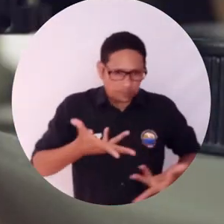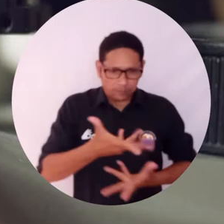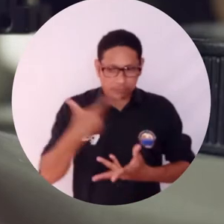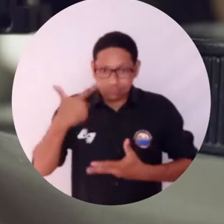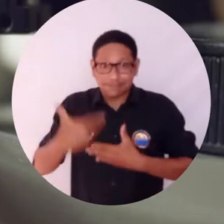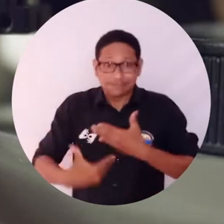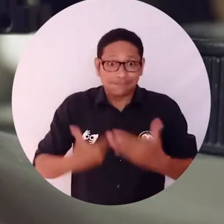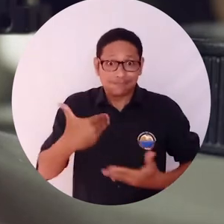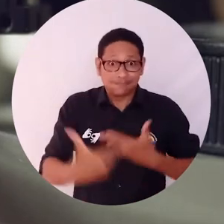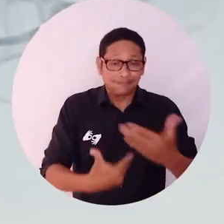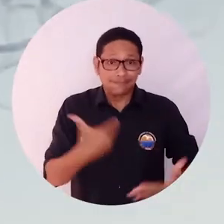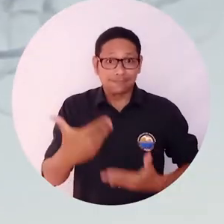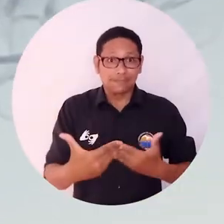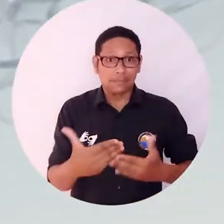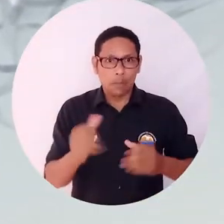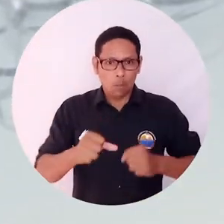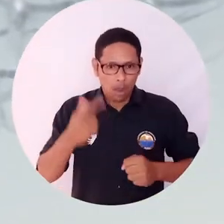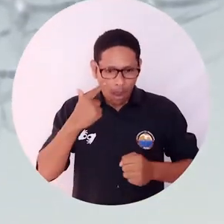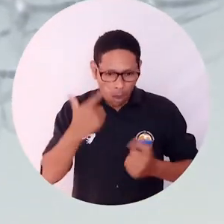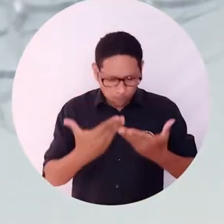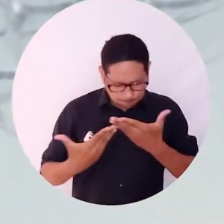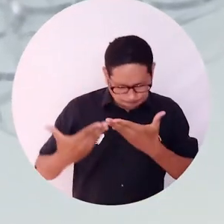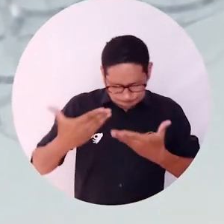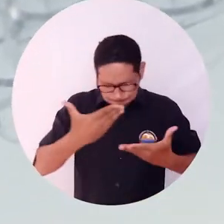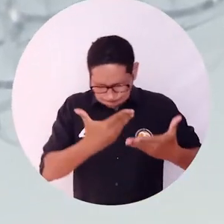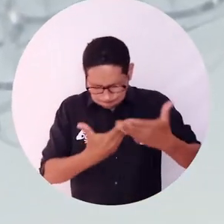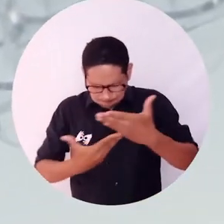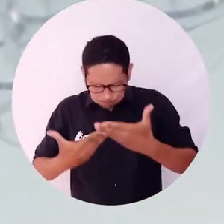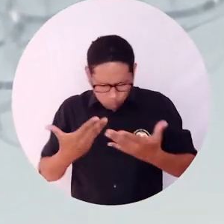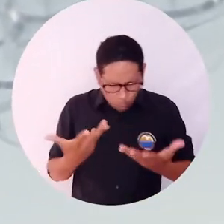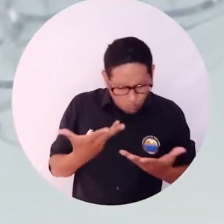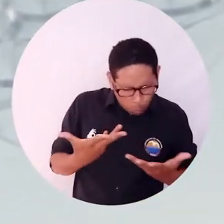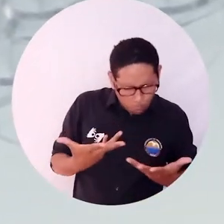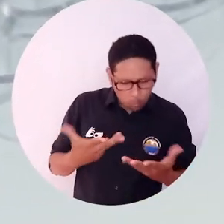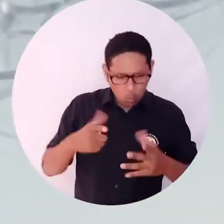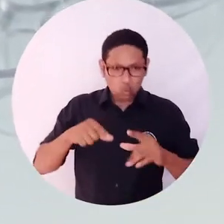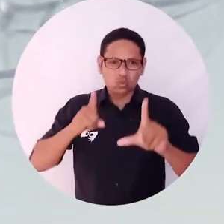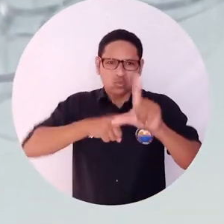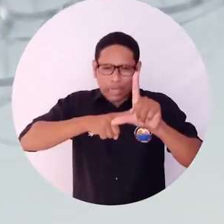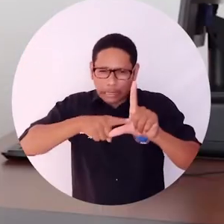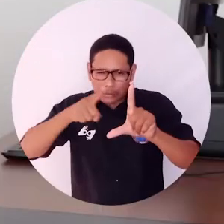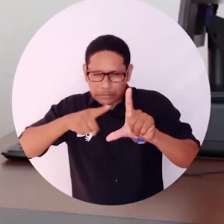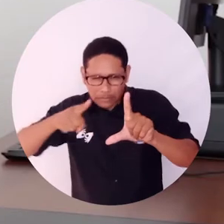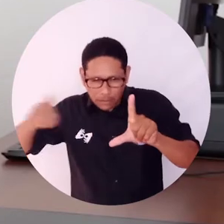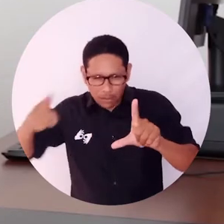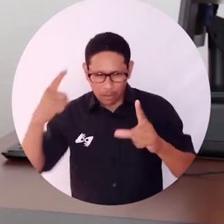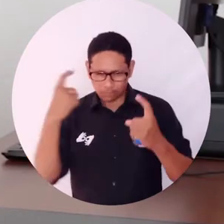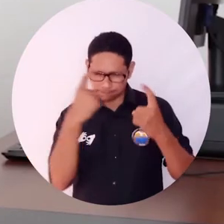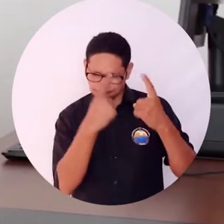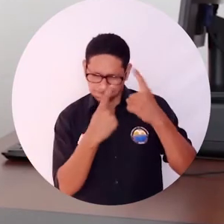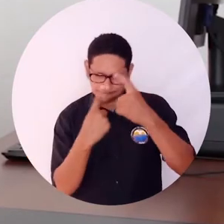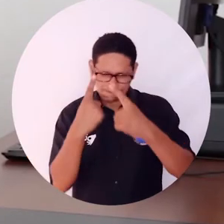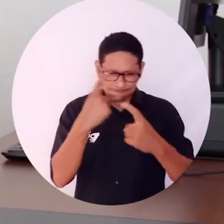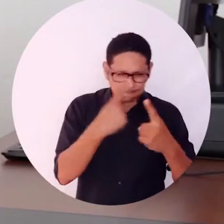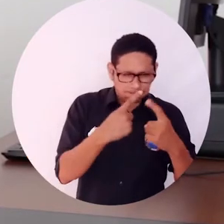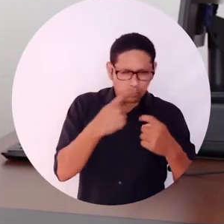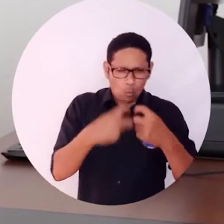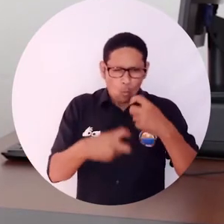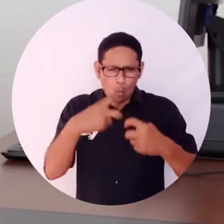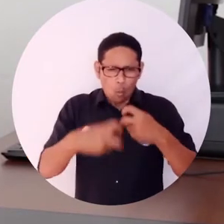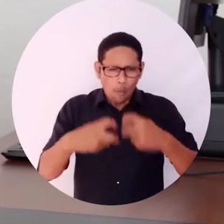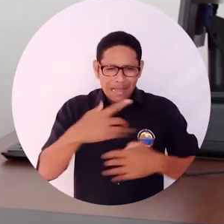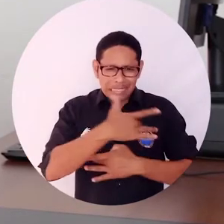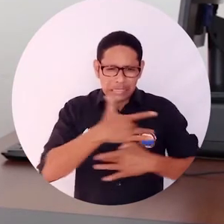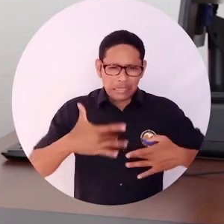se pueda hacer estudios epidemiológicos y estadísticas para comprender mejor las problemáticas de la salud